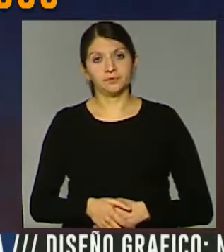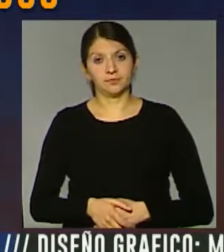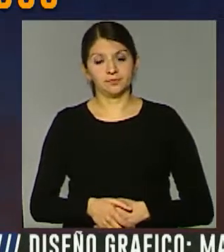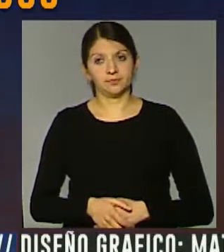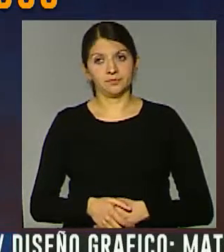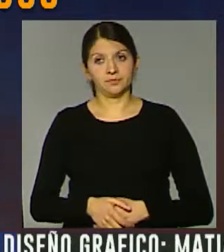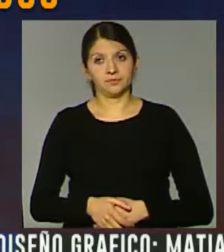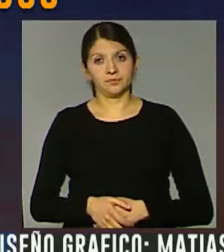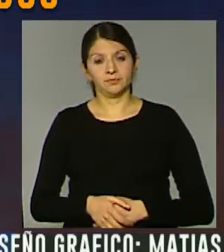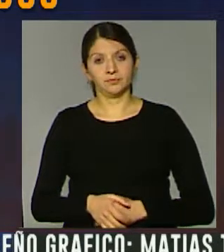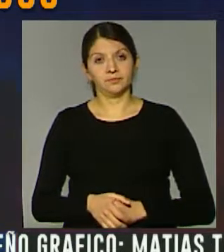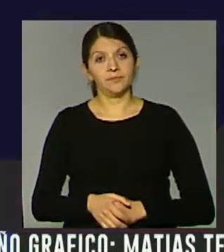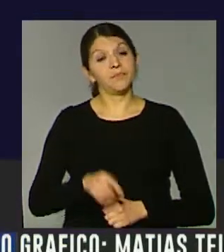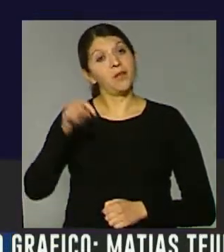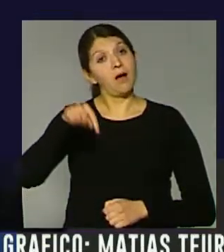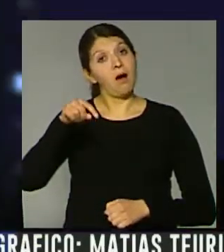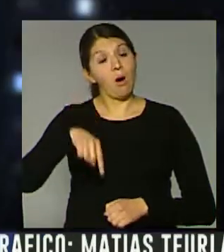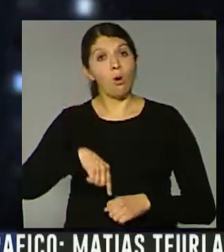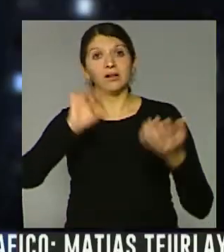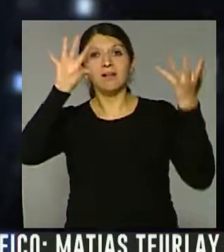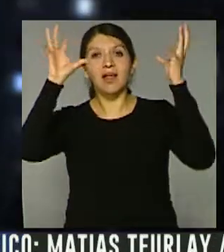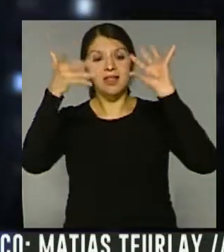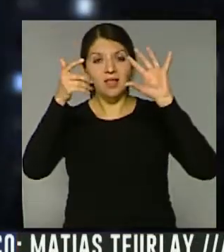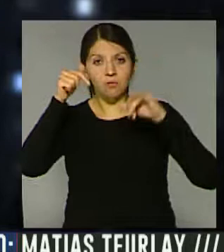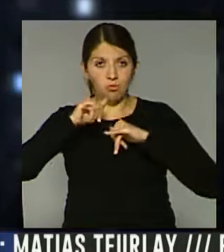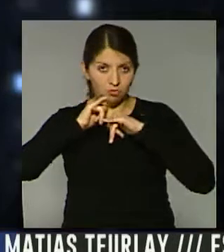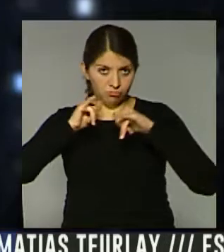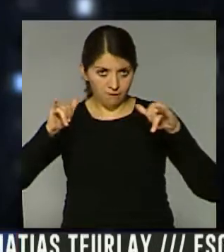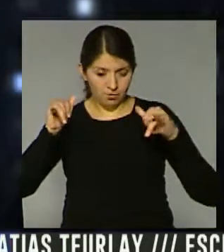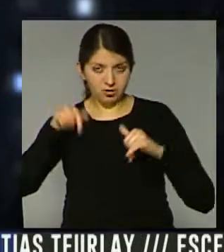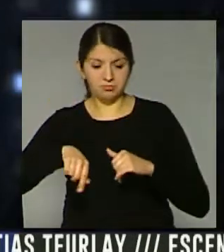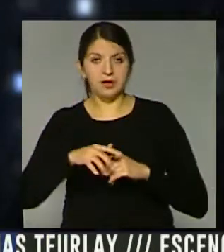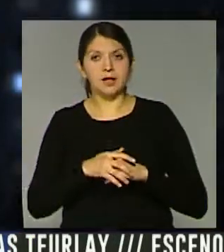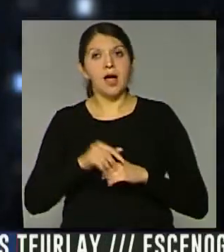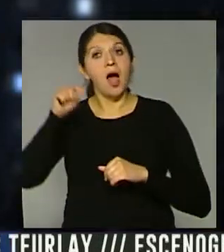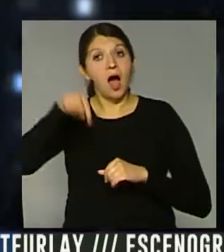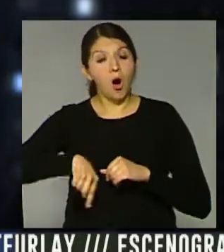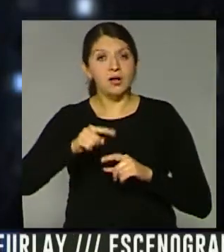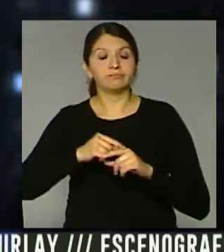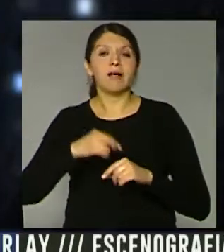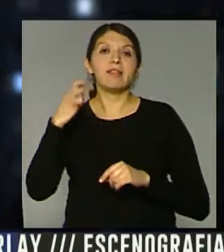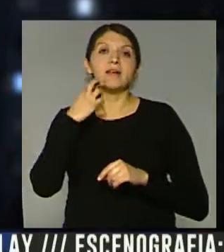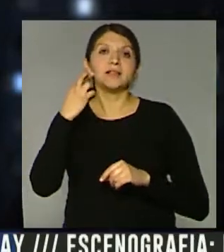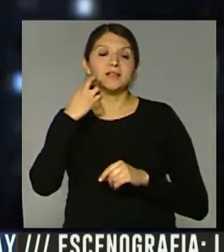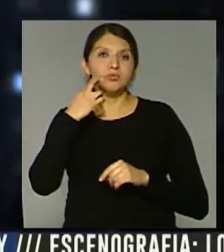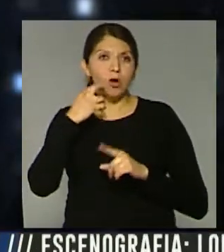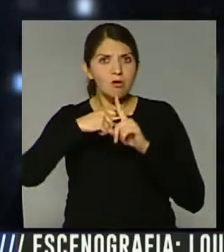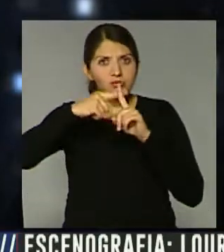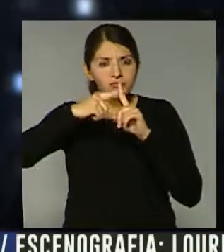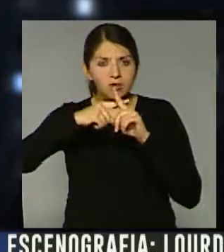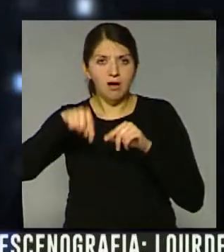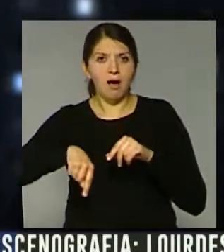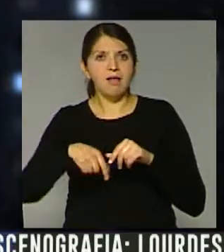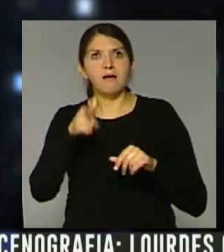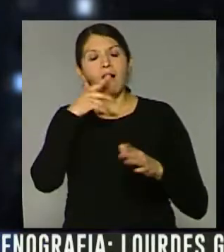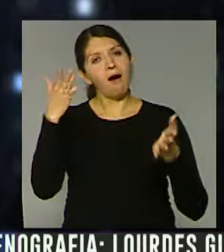centavos para la venta. Momento del tiempo en Universidad Noticias, la actual, 19 grados despejado, está para salir en OJ después del canal.